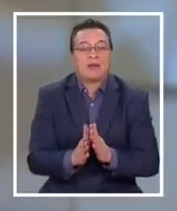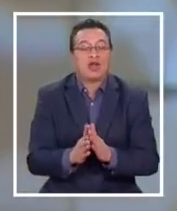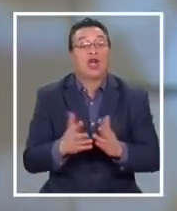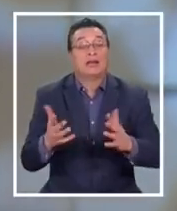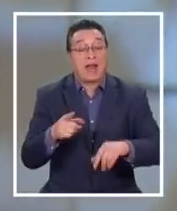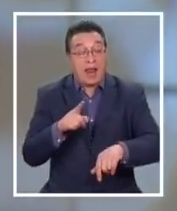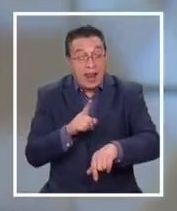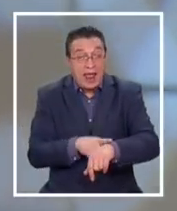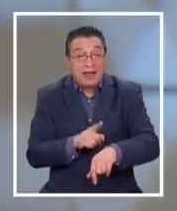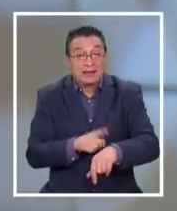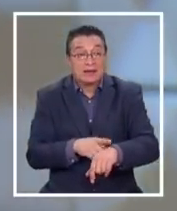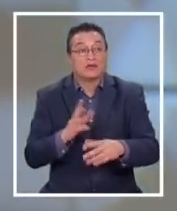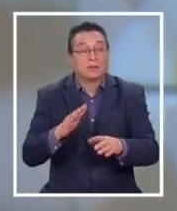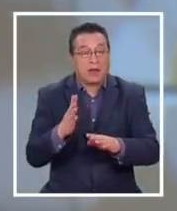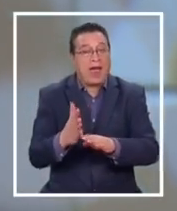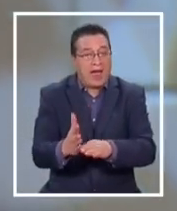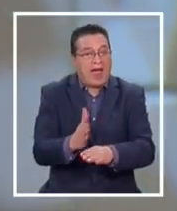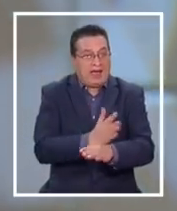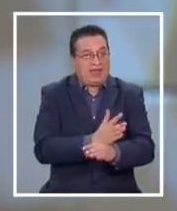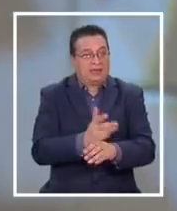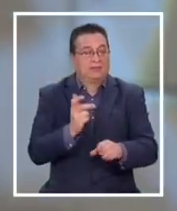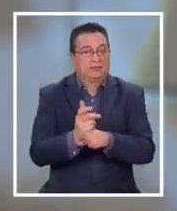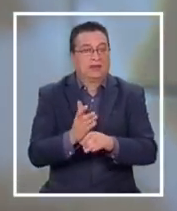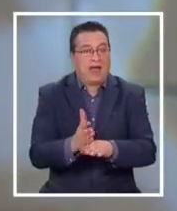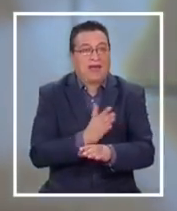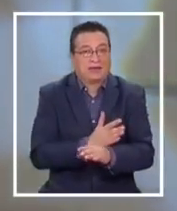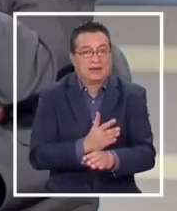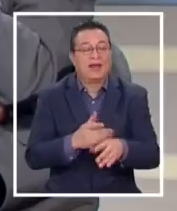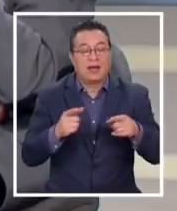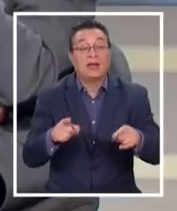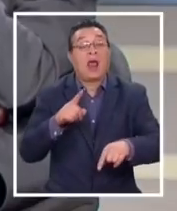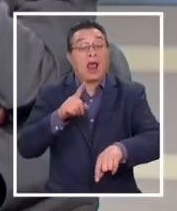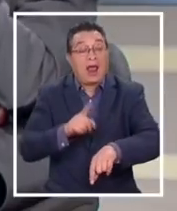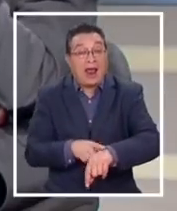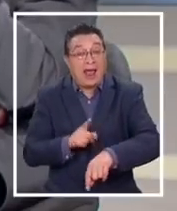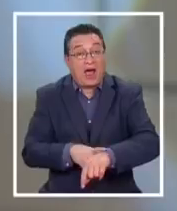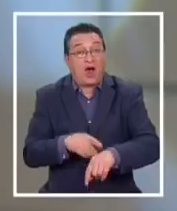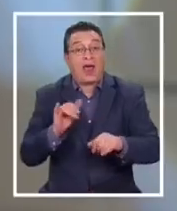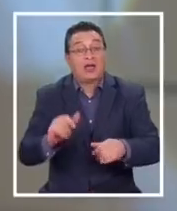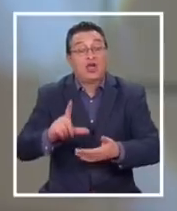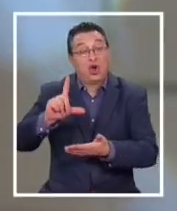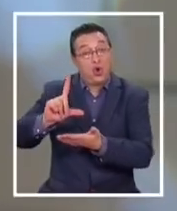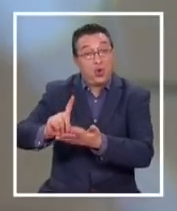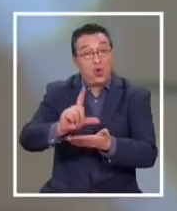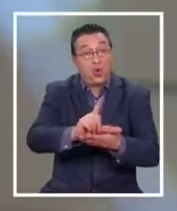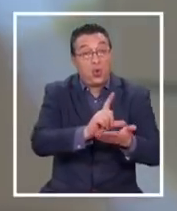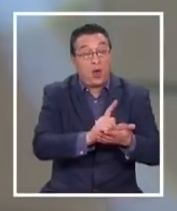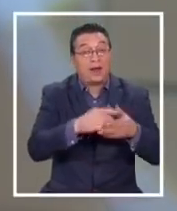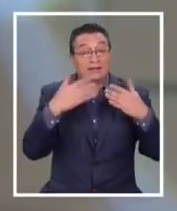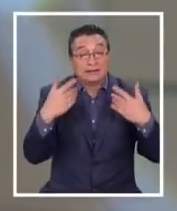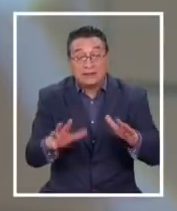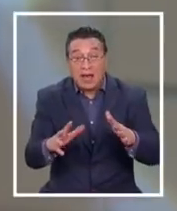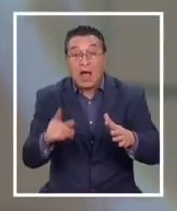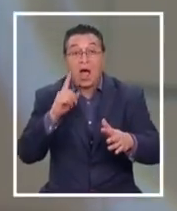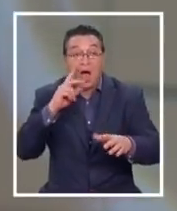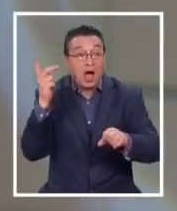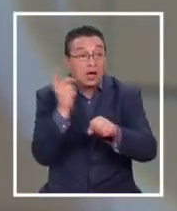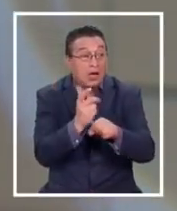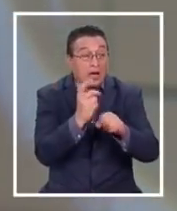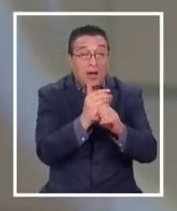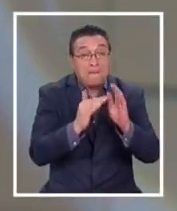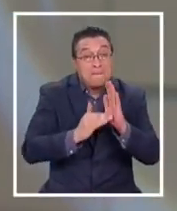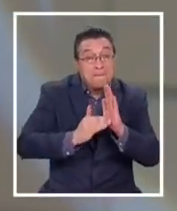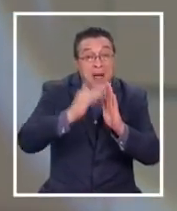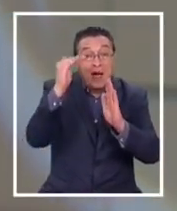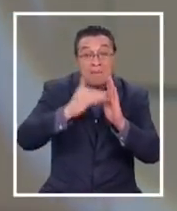los horarios... Eso es antes de, claro. Antes de, totalmente antes de. En los horarios y en los lugares donde ocurren mayoritariamente los delitos, que